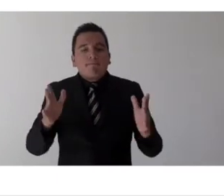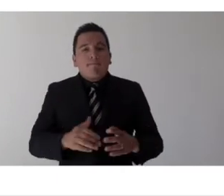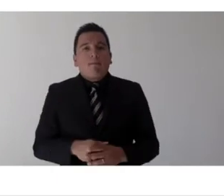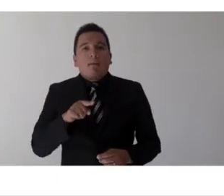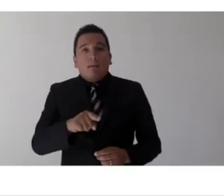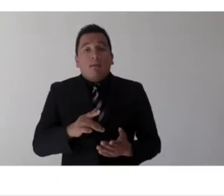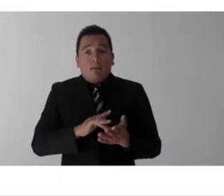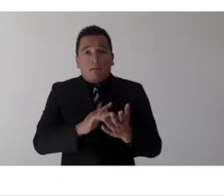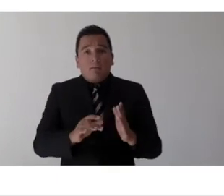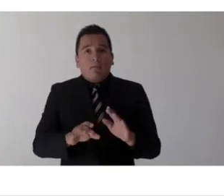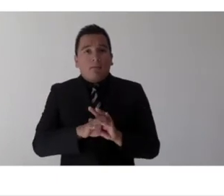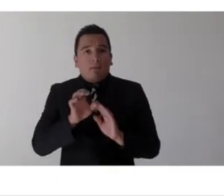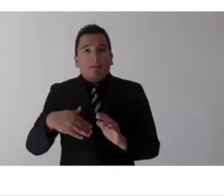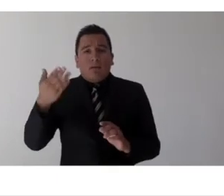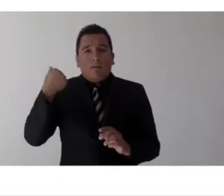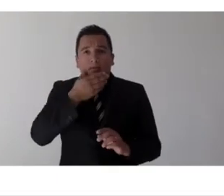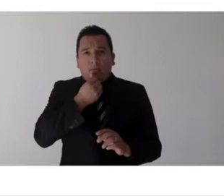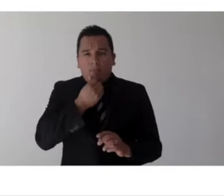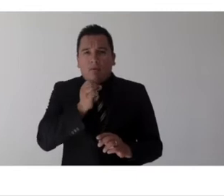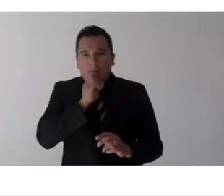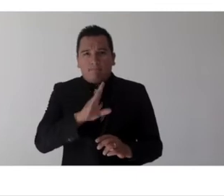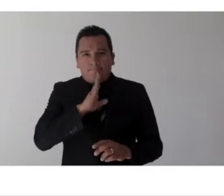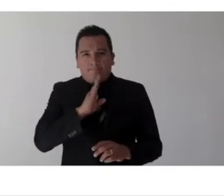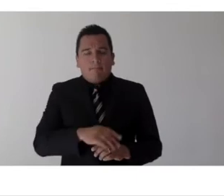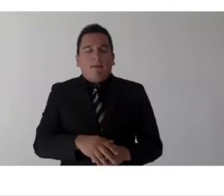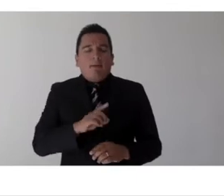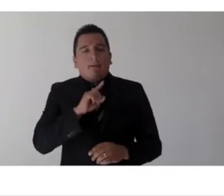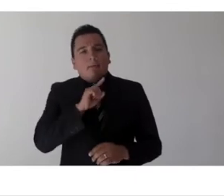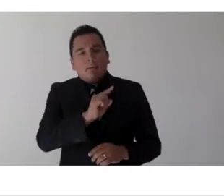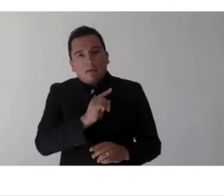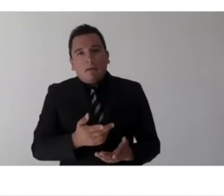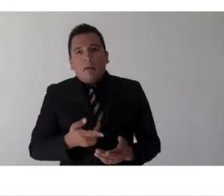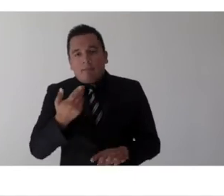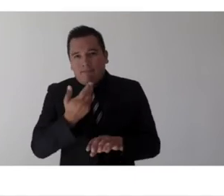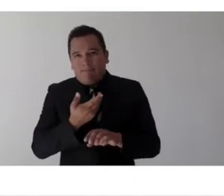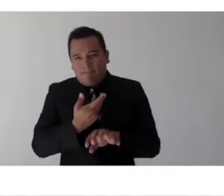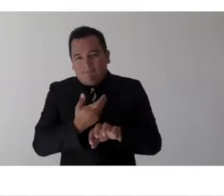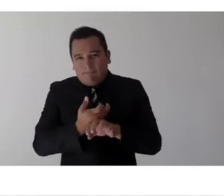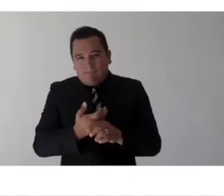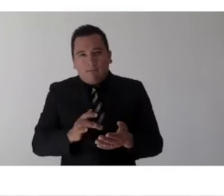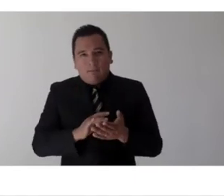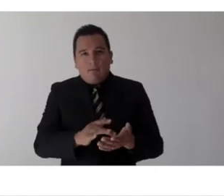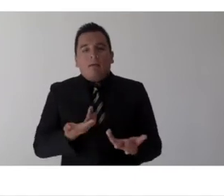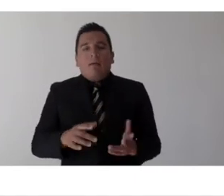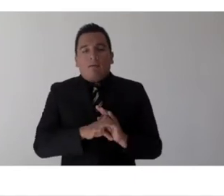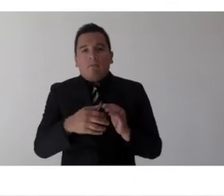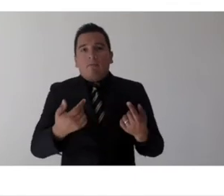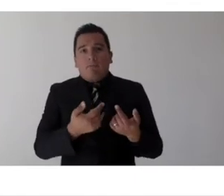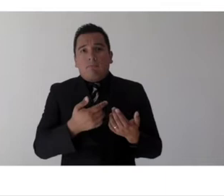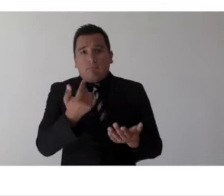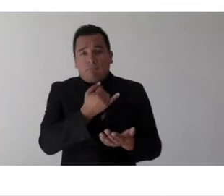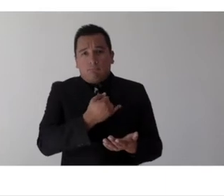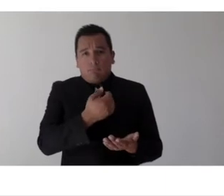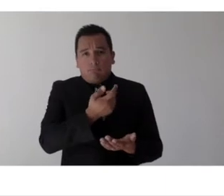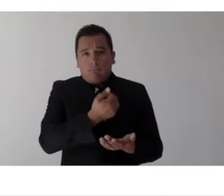movimientos de base de Obama, que ayudó a Obama en Chicago a construir proyectos de exigencia de las comunidades más marginadas de